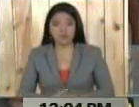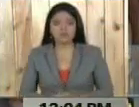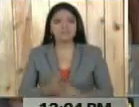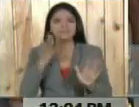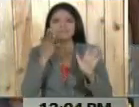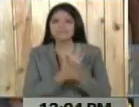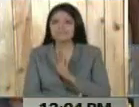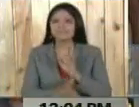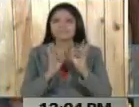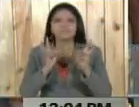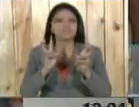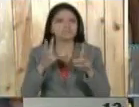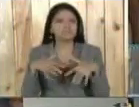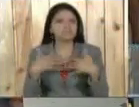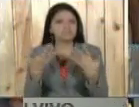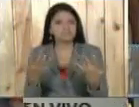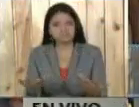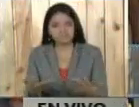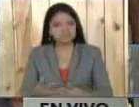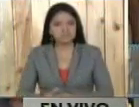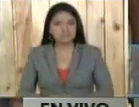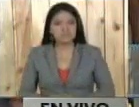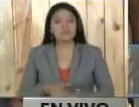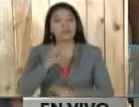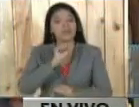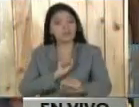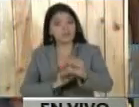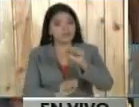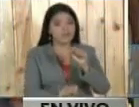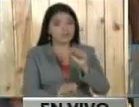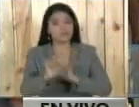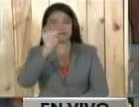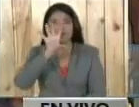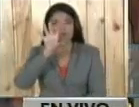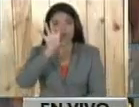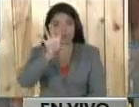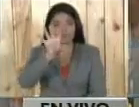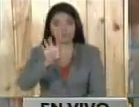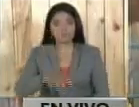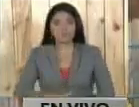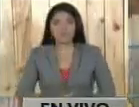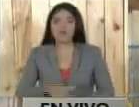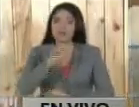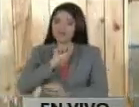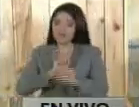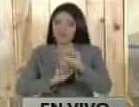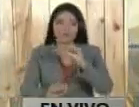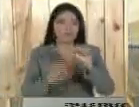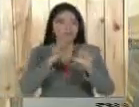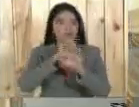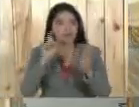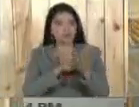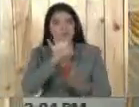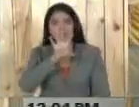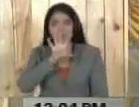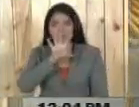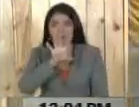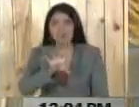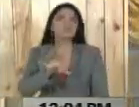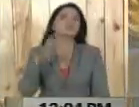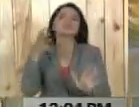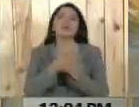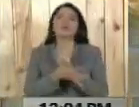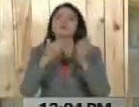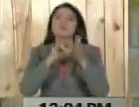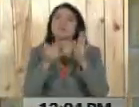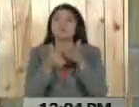asuntos relacionados con la defensa integral de la nación. La defensa integral de la nación es un concepto